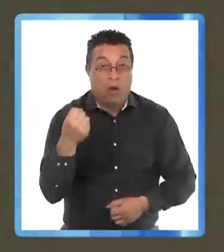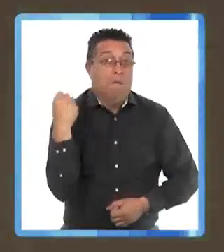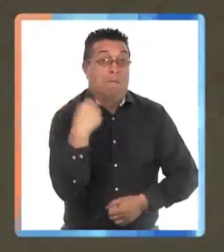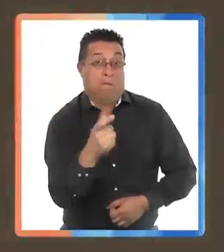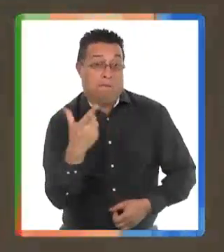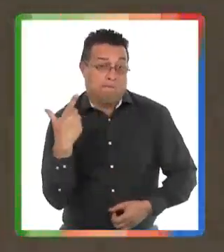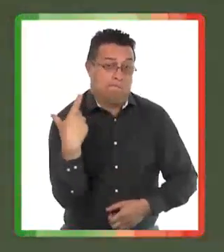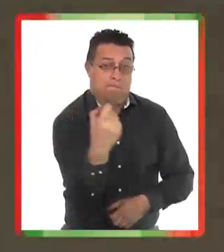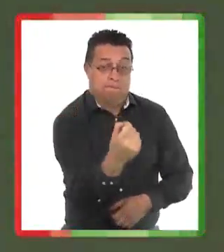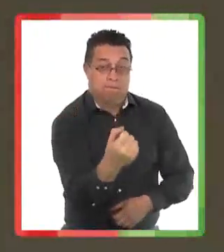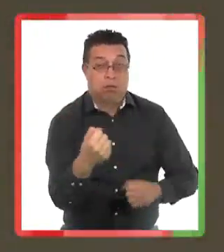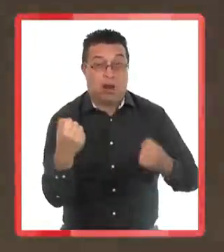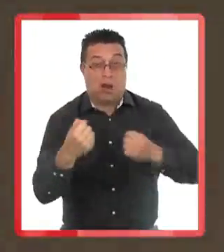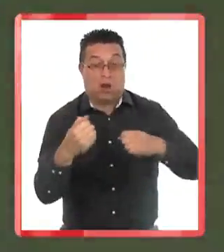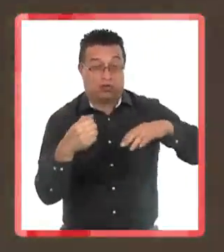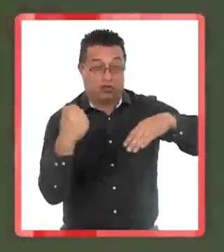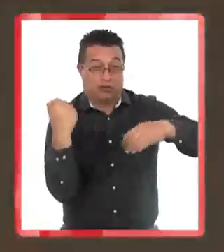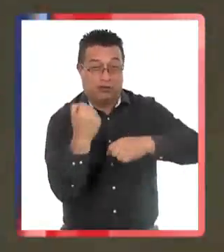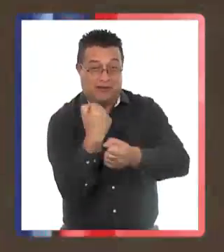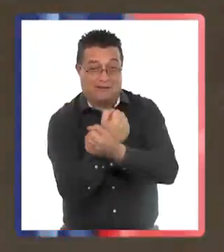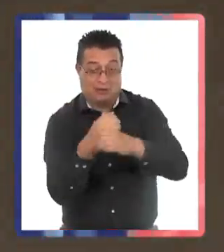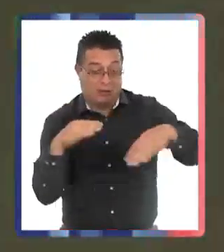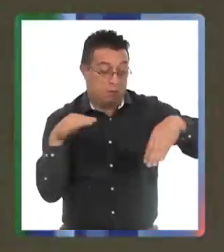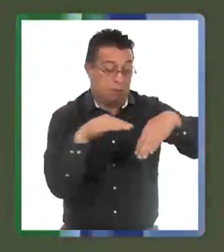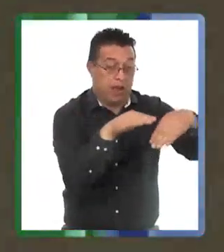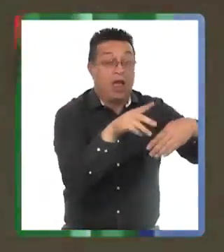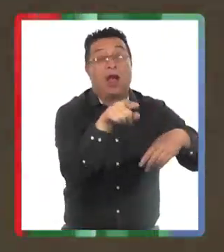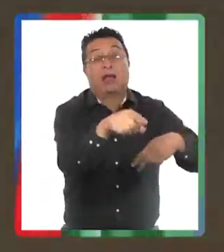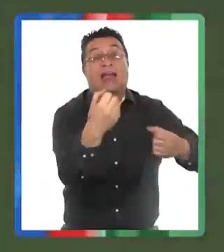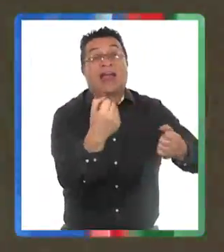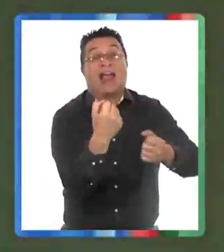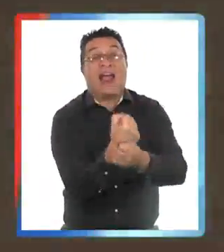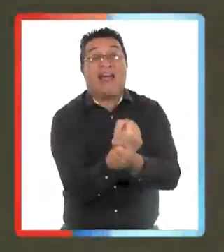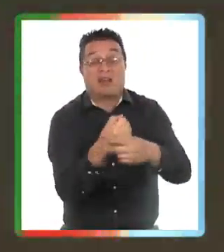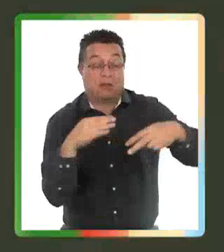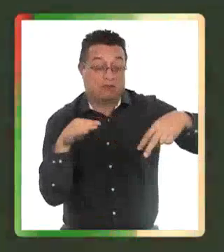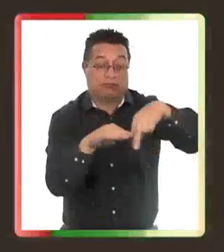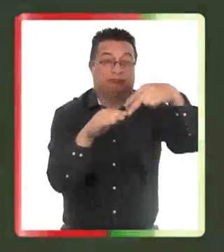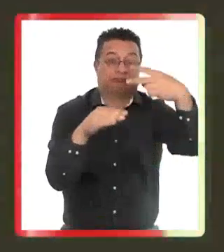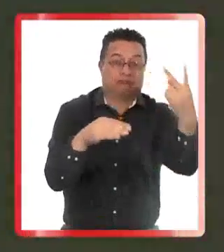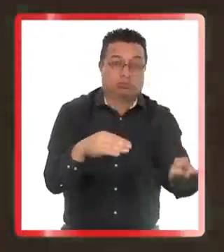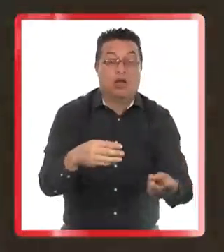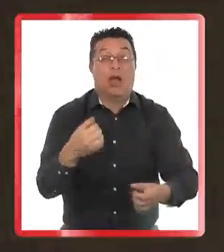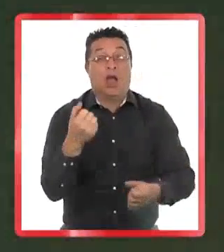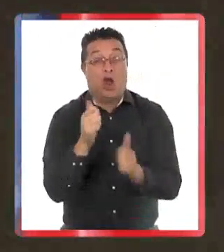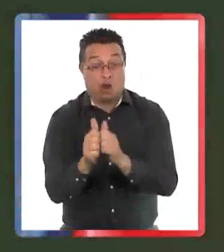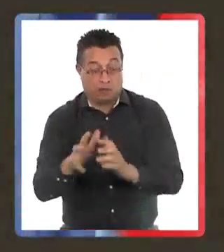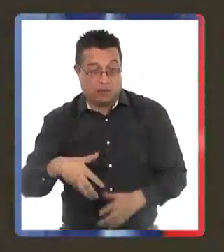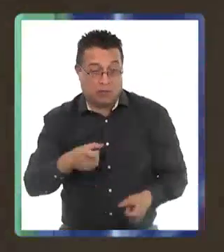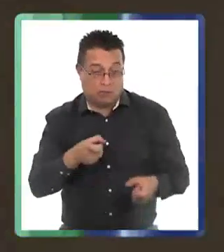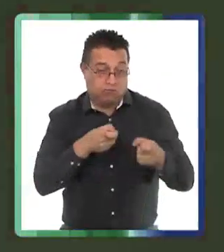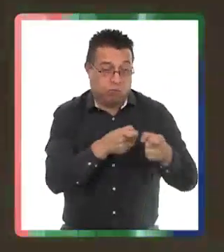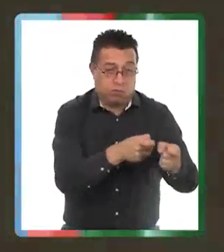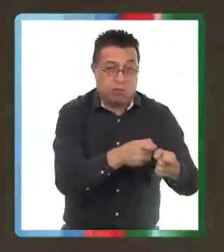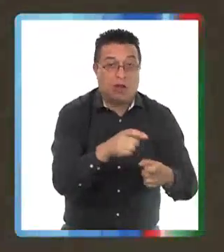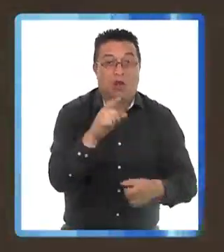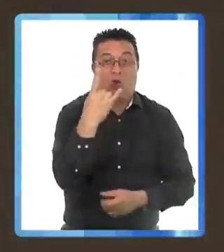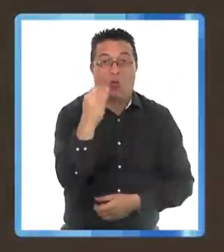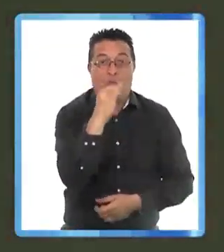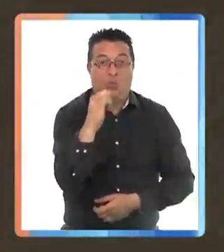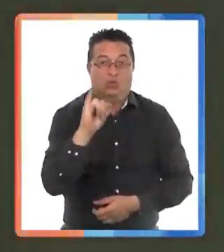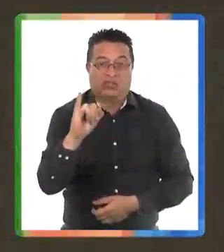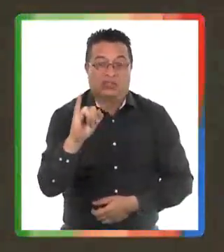intentó fiscalizar un vehículo, pero el conductor aceleró, chocó la patrulla policial y atropelló a un carabinero. Su compañero disparó